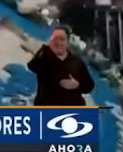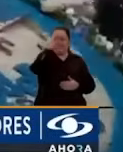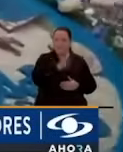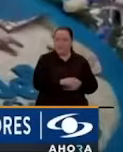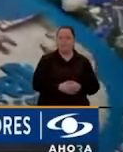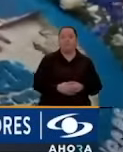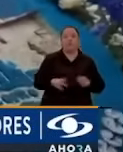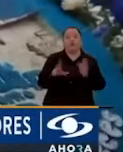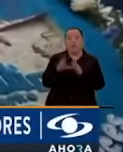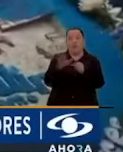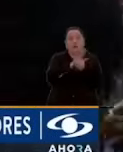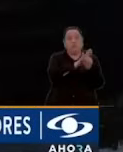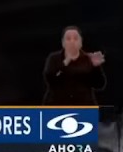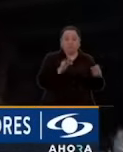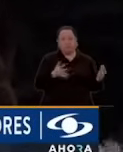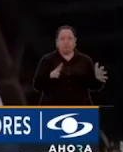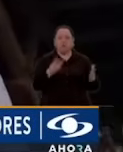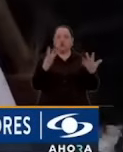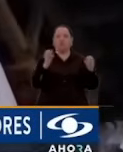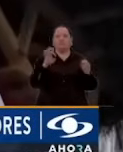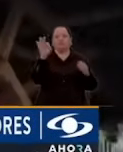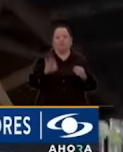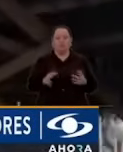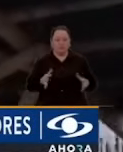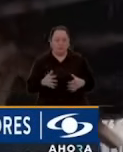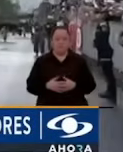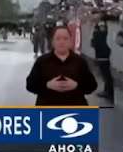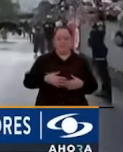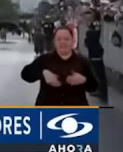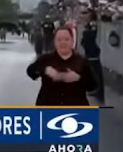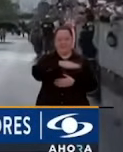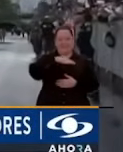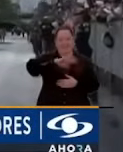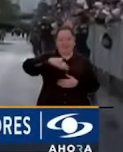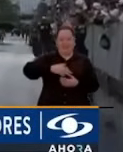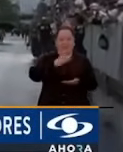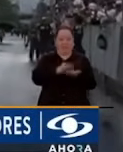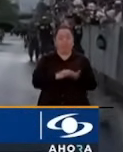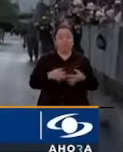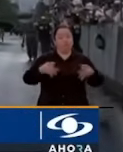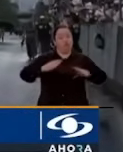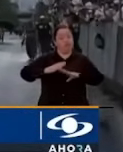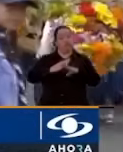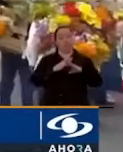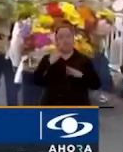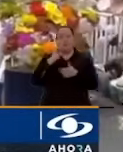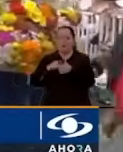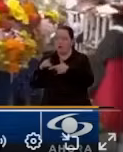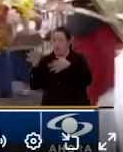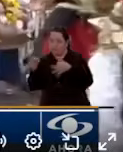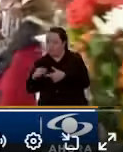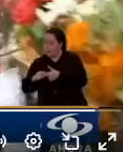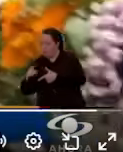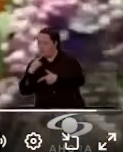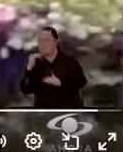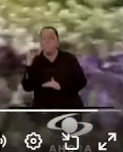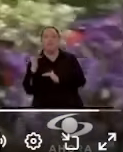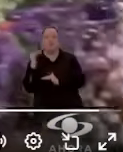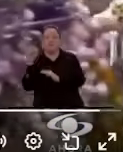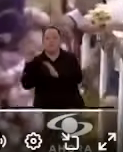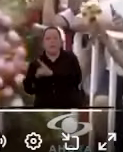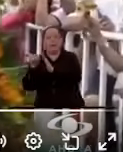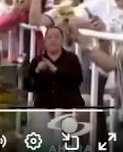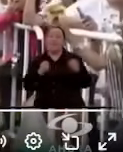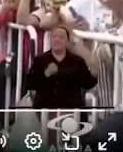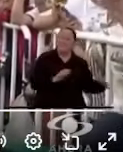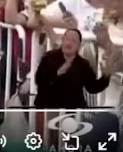hotelera de Medellín durante la feria estuvo cercana al 80% en la capital antioqueña también se destacó la seguridad dado que según cifras oficiales hubo una reducción de homicidios